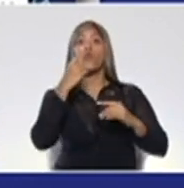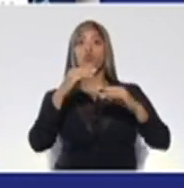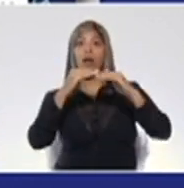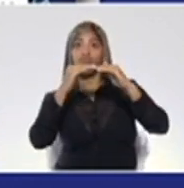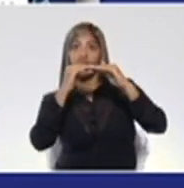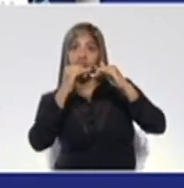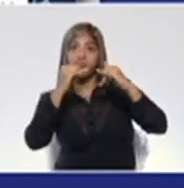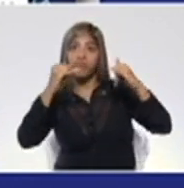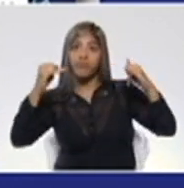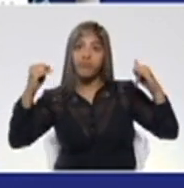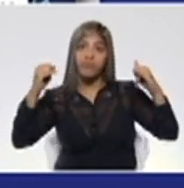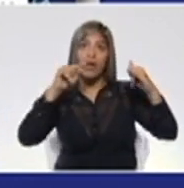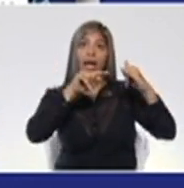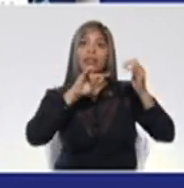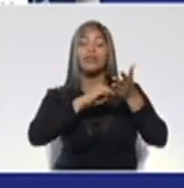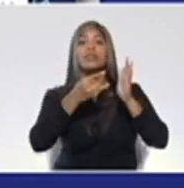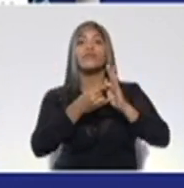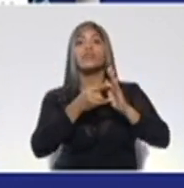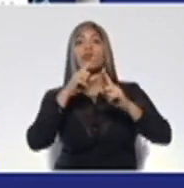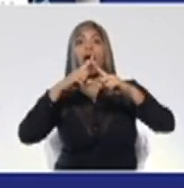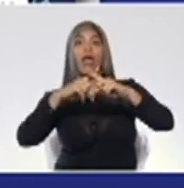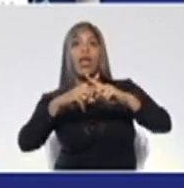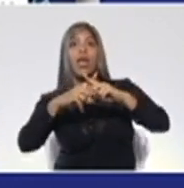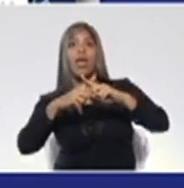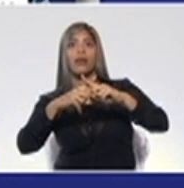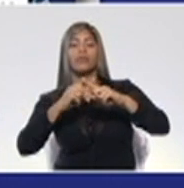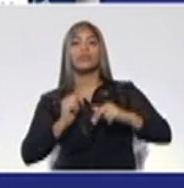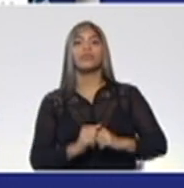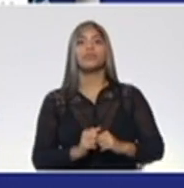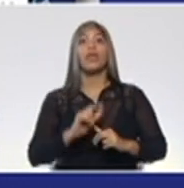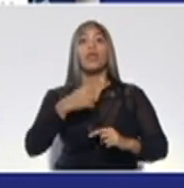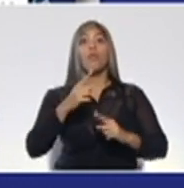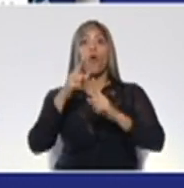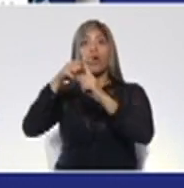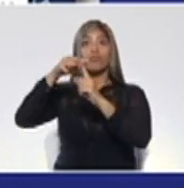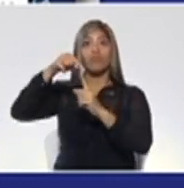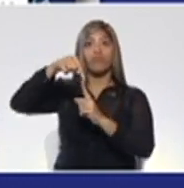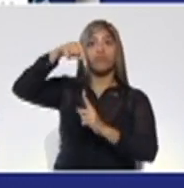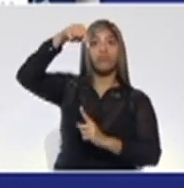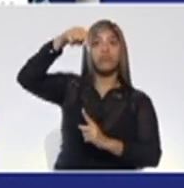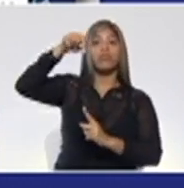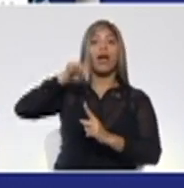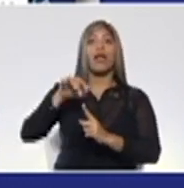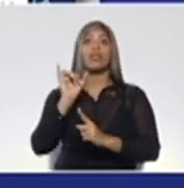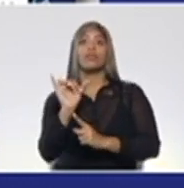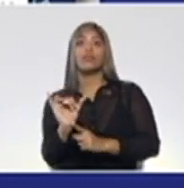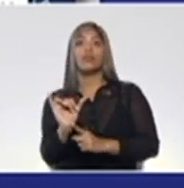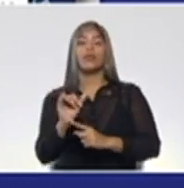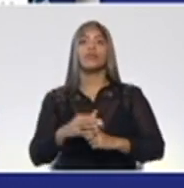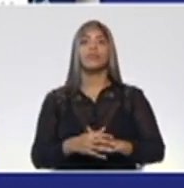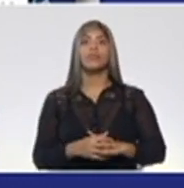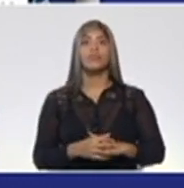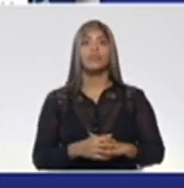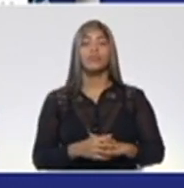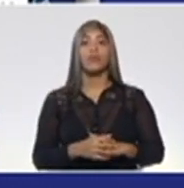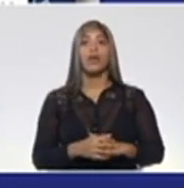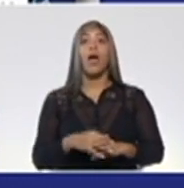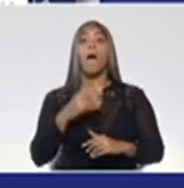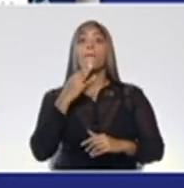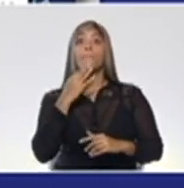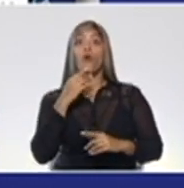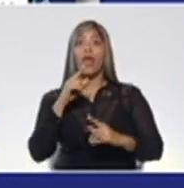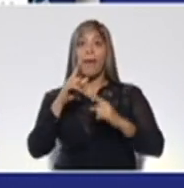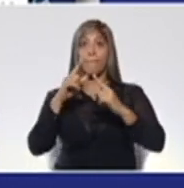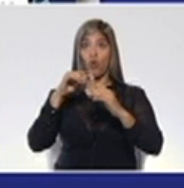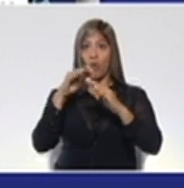horizontalmente, el eje X. La otra se considera verticalmente, el eje Y. El punto de corte